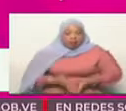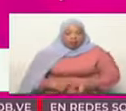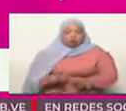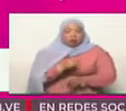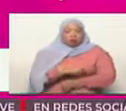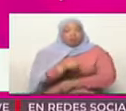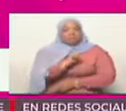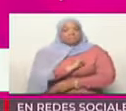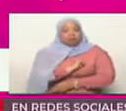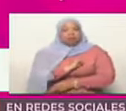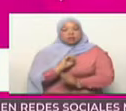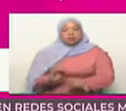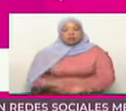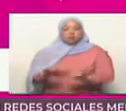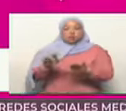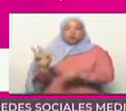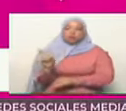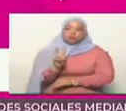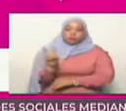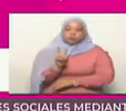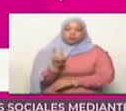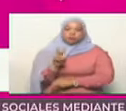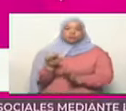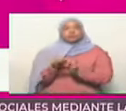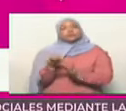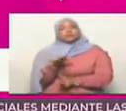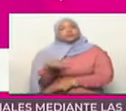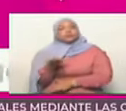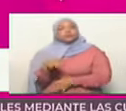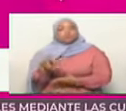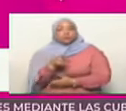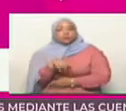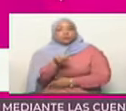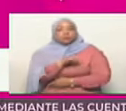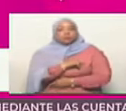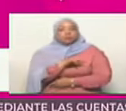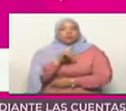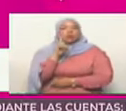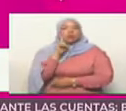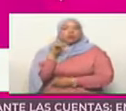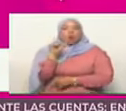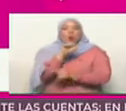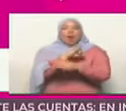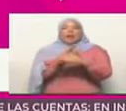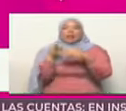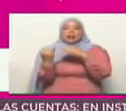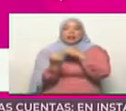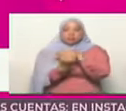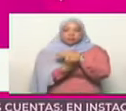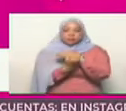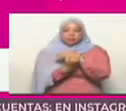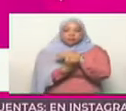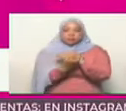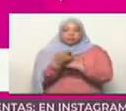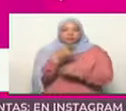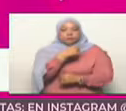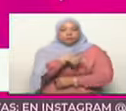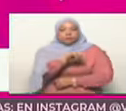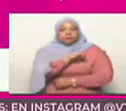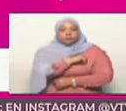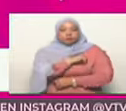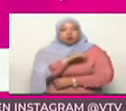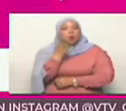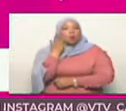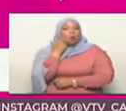aquí prácticamente. ¿Qué parte de España? Mi padre es gallego, bueno, era gallego, ya falleció. ¿Los dos, Núñez y Picasso? Y mi